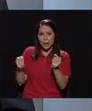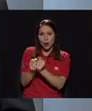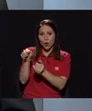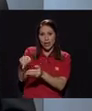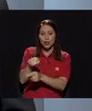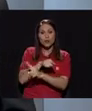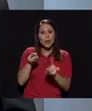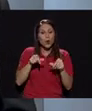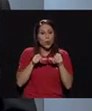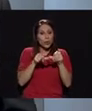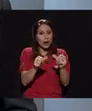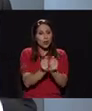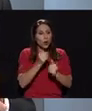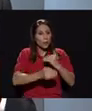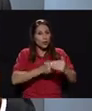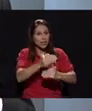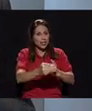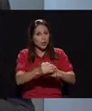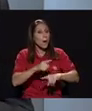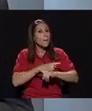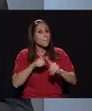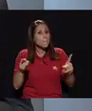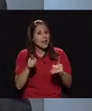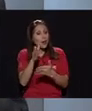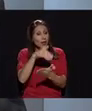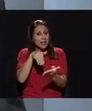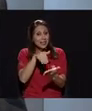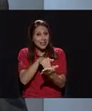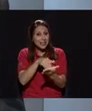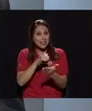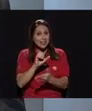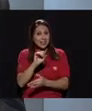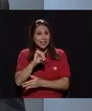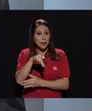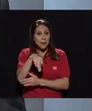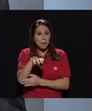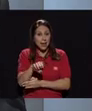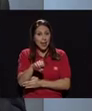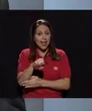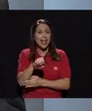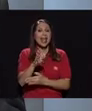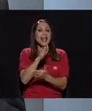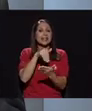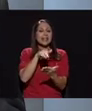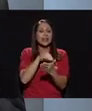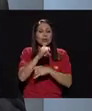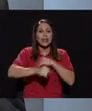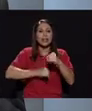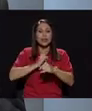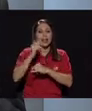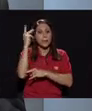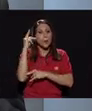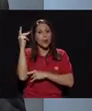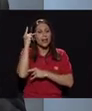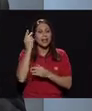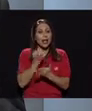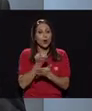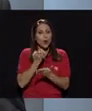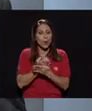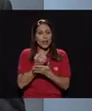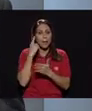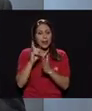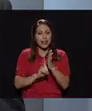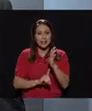con ese proceso. Y precisamente el CIMPE, el Centro Internacional de Política Económica para el Desarrollo Sostenible, interesados en el tema de